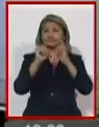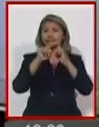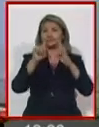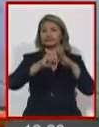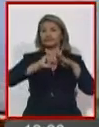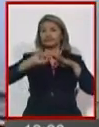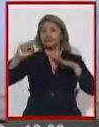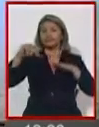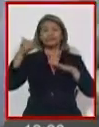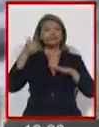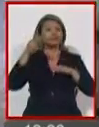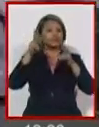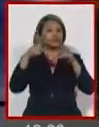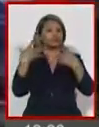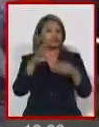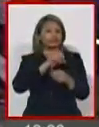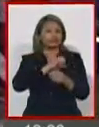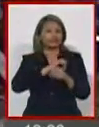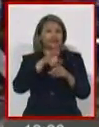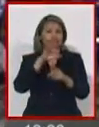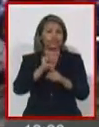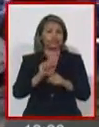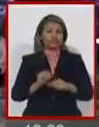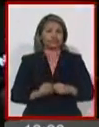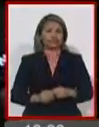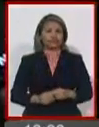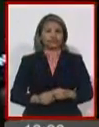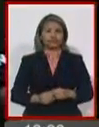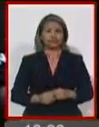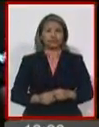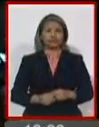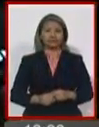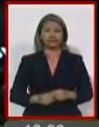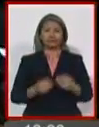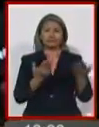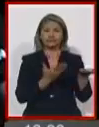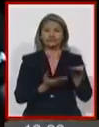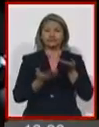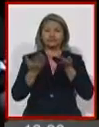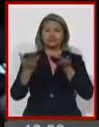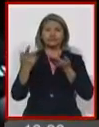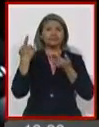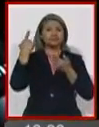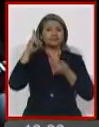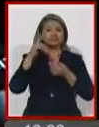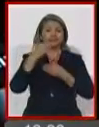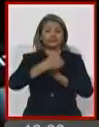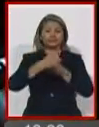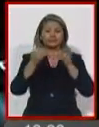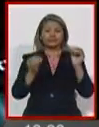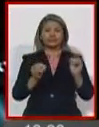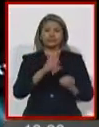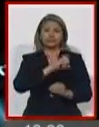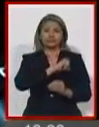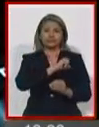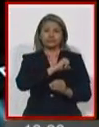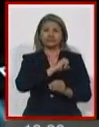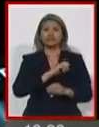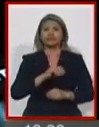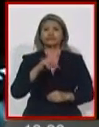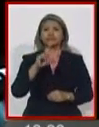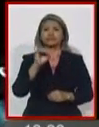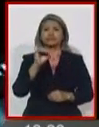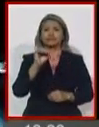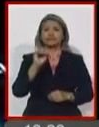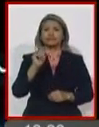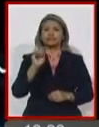que el otro conductor fue arrestado por efectivos policiales de tránsito. El conductor ya lo llevaron a las oficinas de tránsito de Los